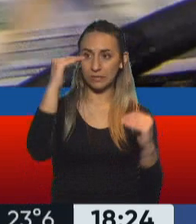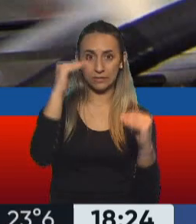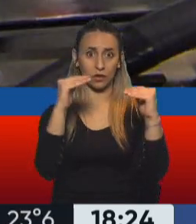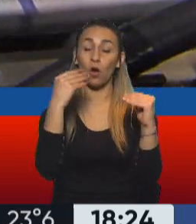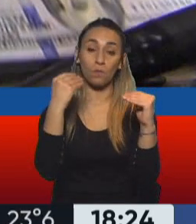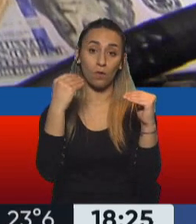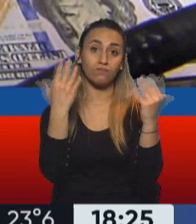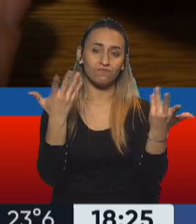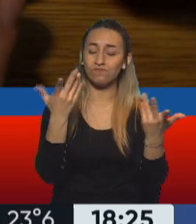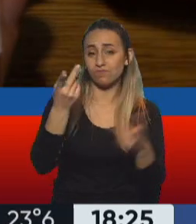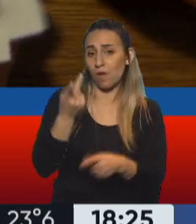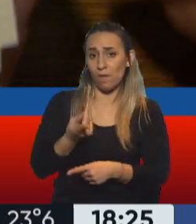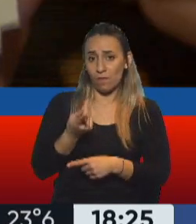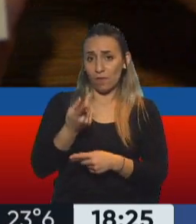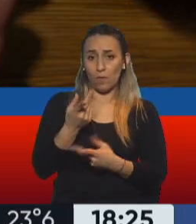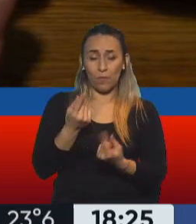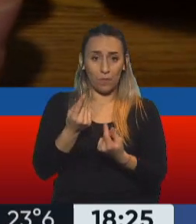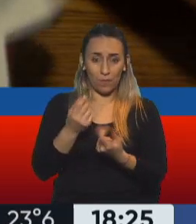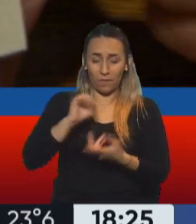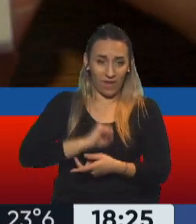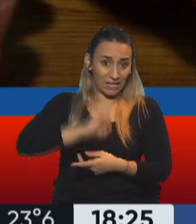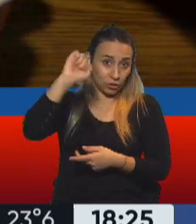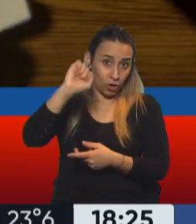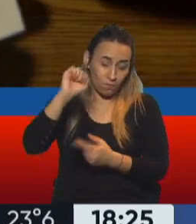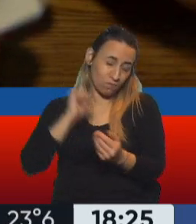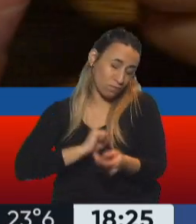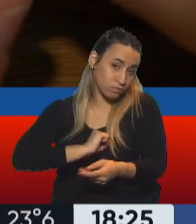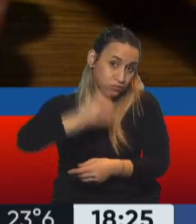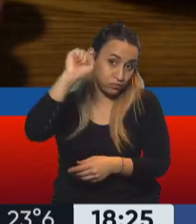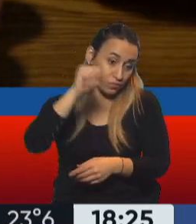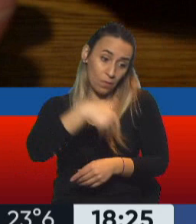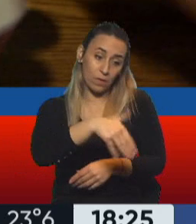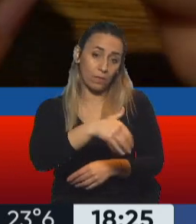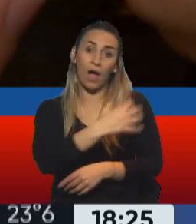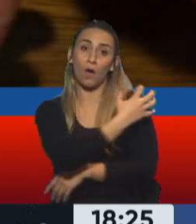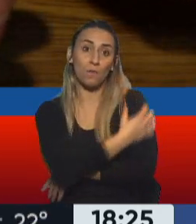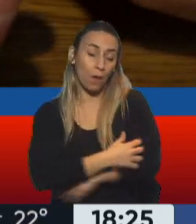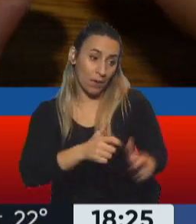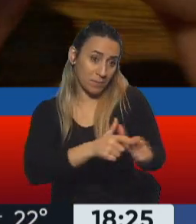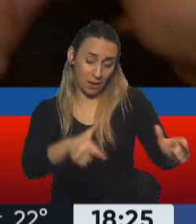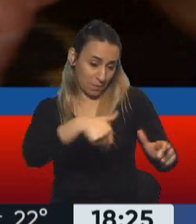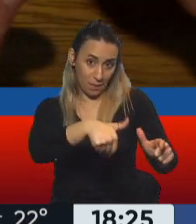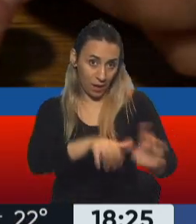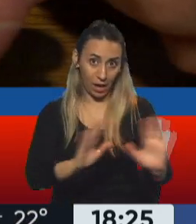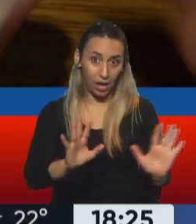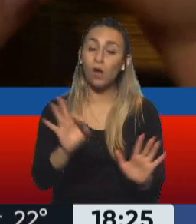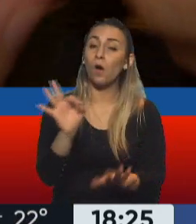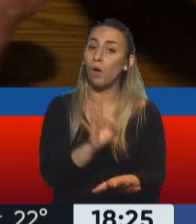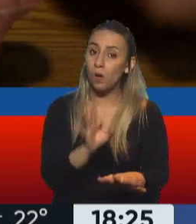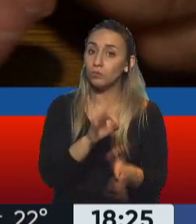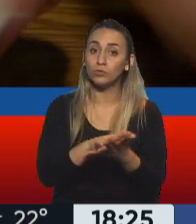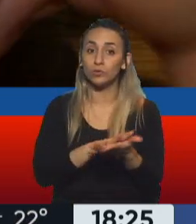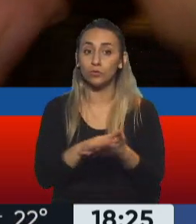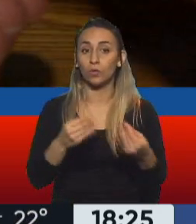una devaluación brusca que lleve a mayor inflación y pobreza en el corto plazo. Bien. O bien directamente